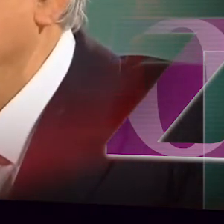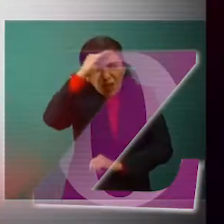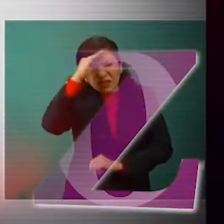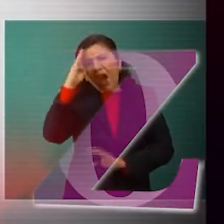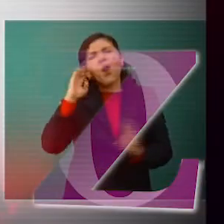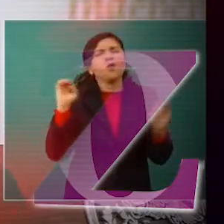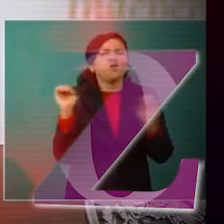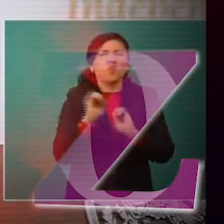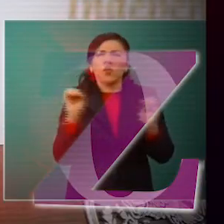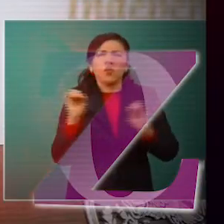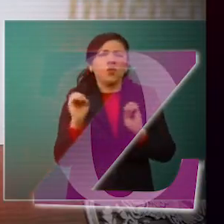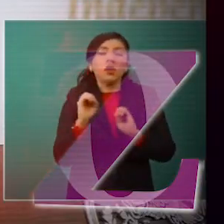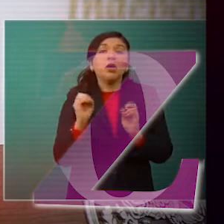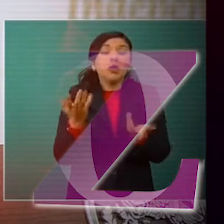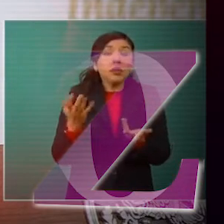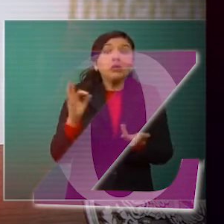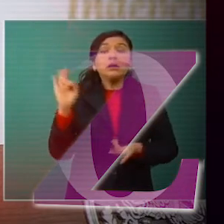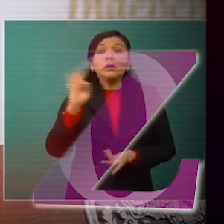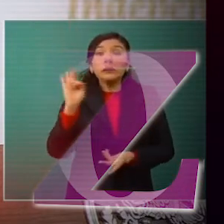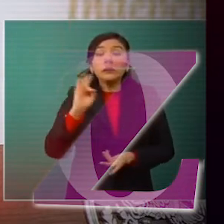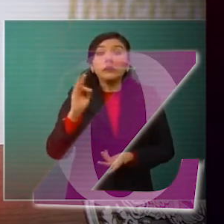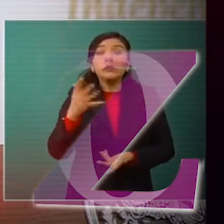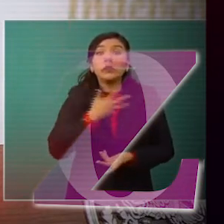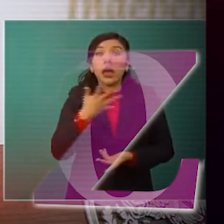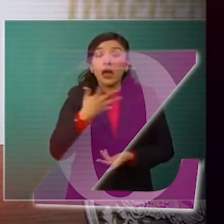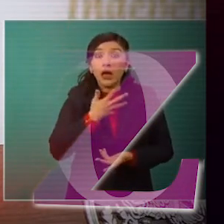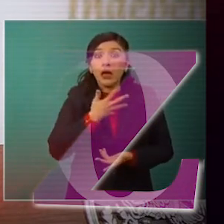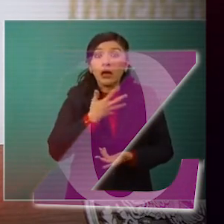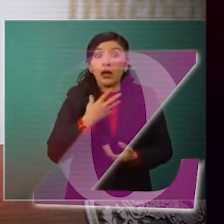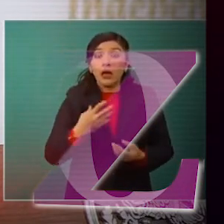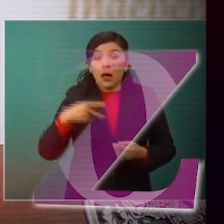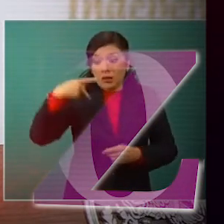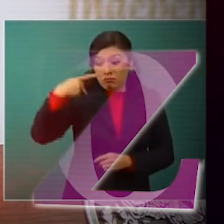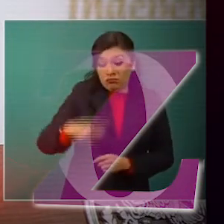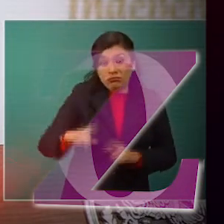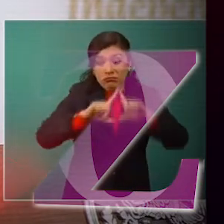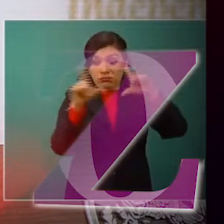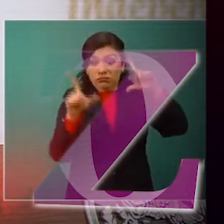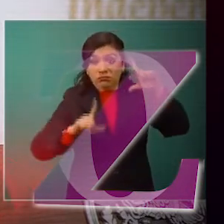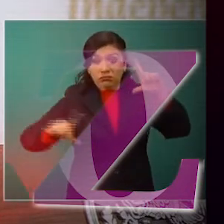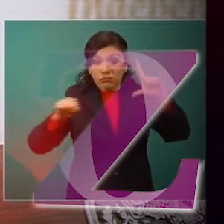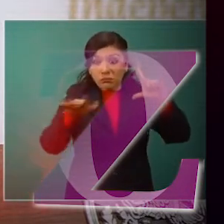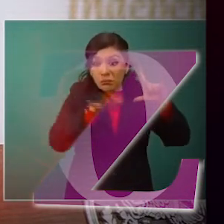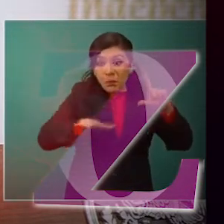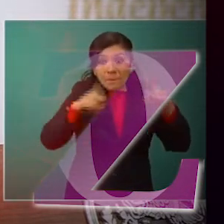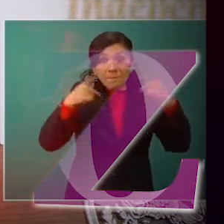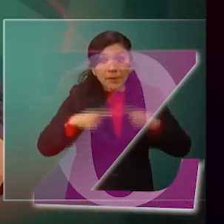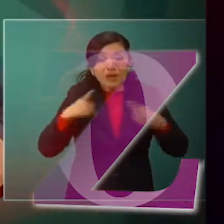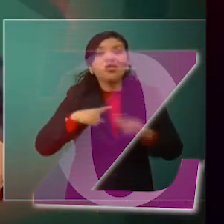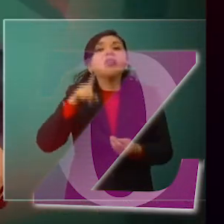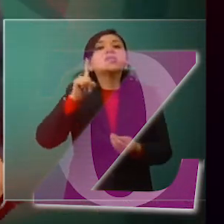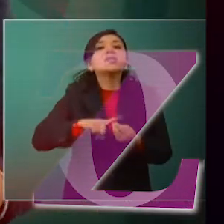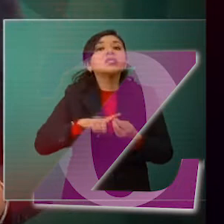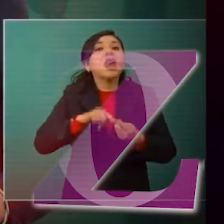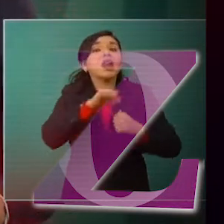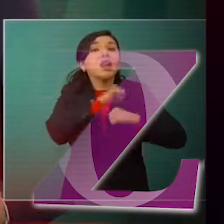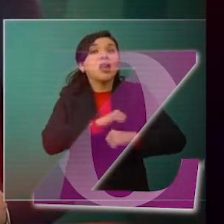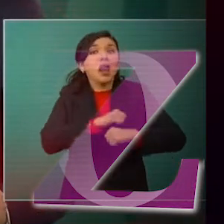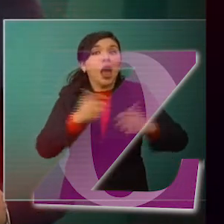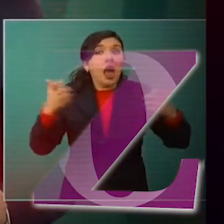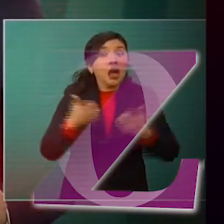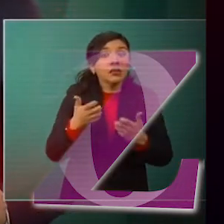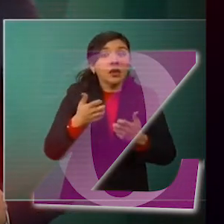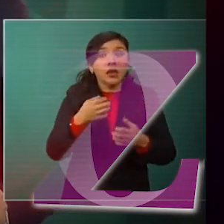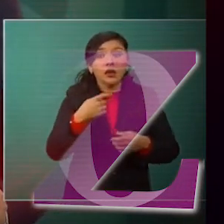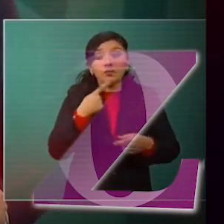e si están en territorio nacional a quien corresponde detenerlos pues es a la